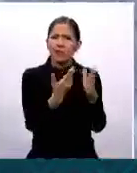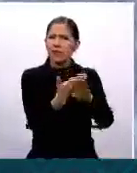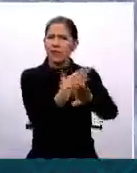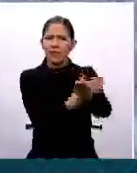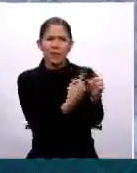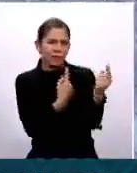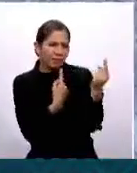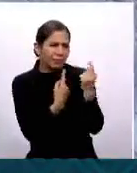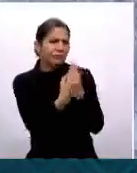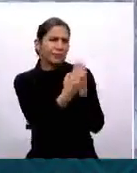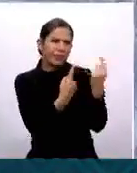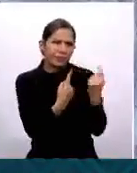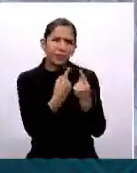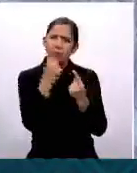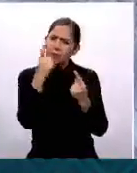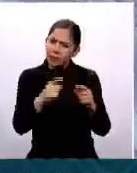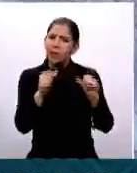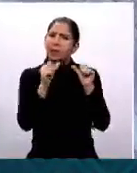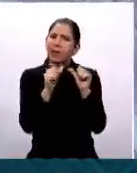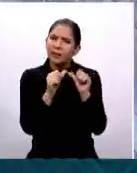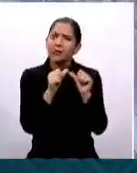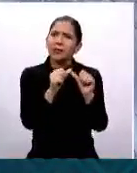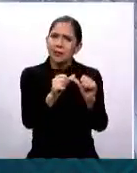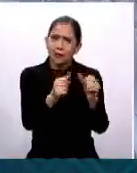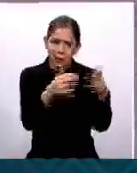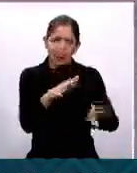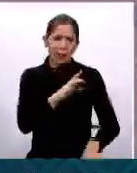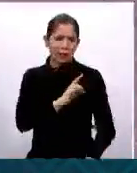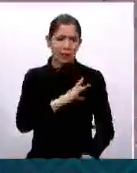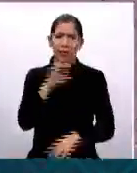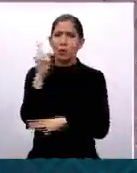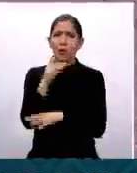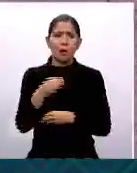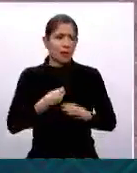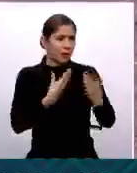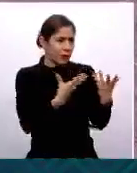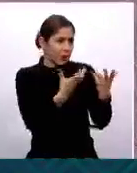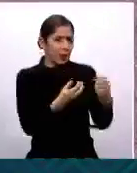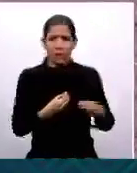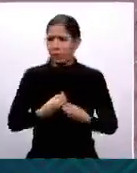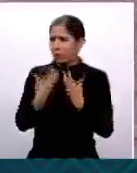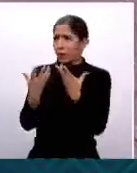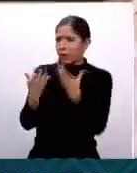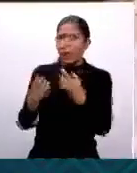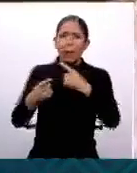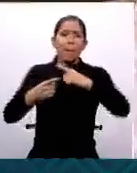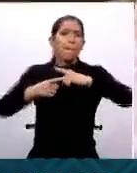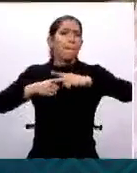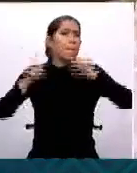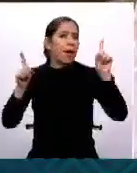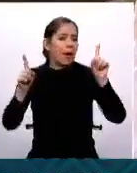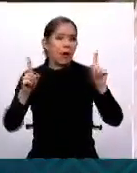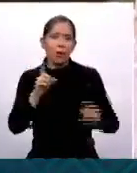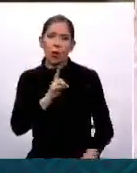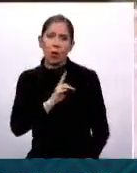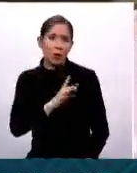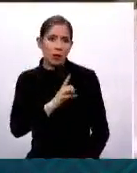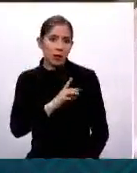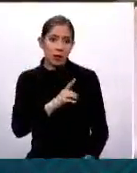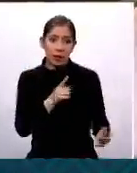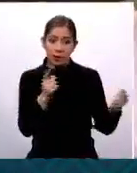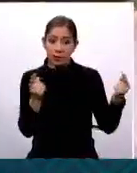como ambas partes habían acordado expresamente. Fue Chile quien unilateralmente decidió no retomar